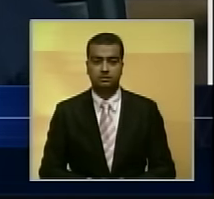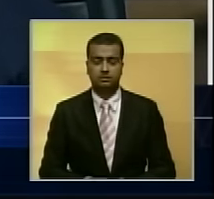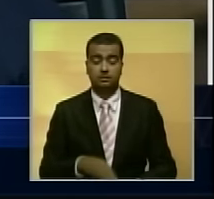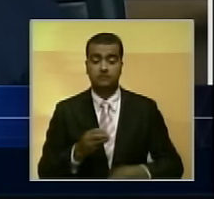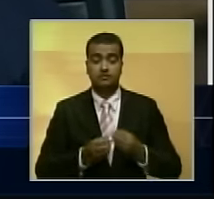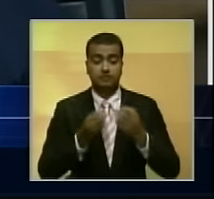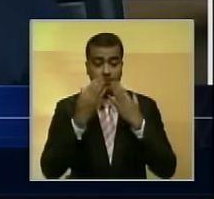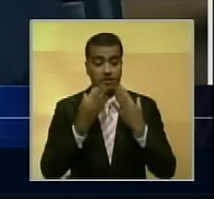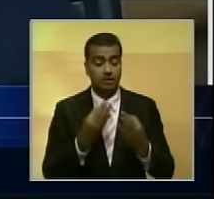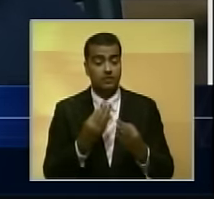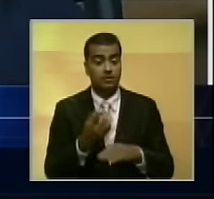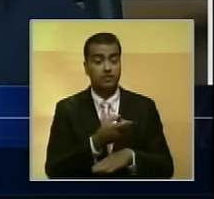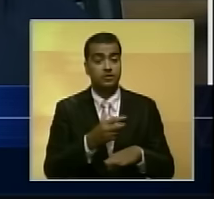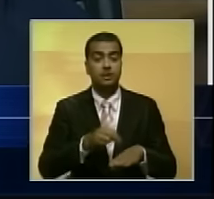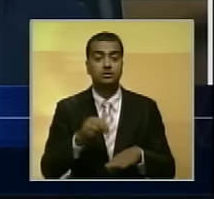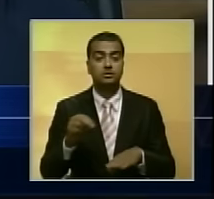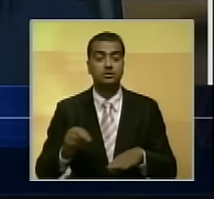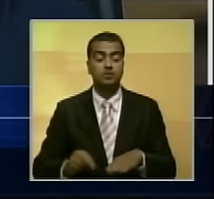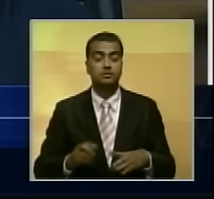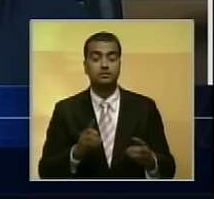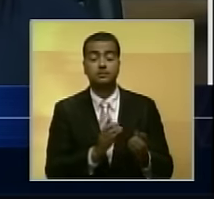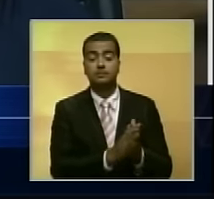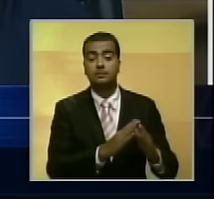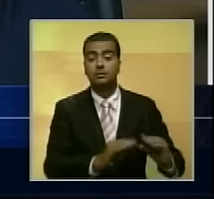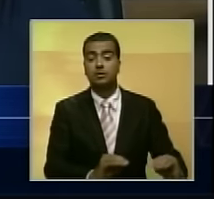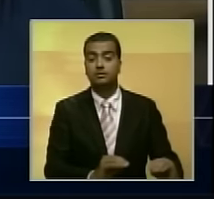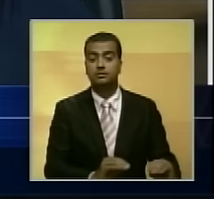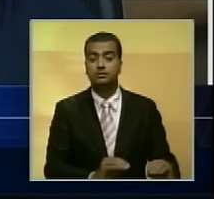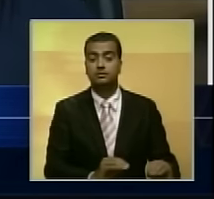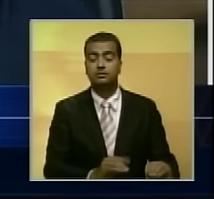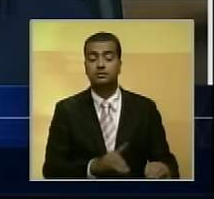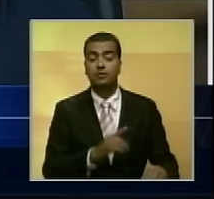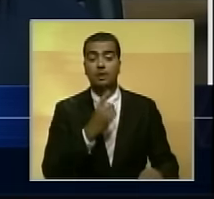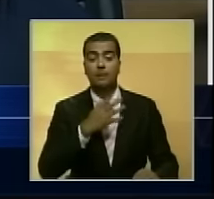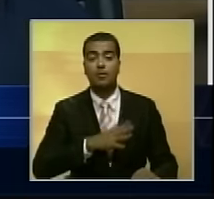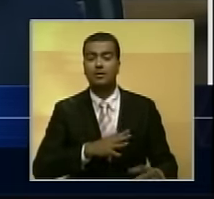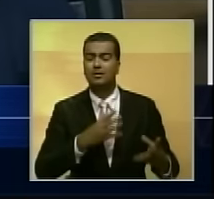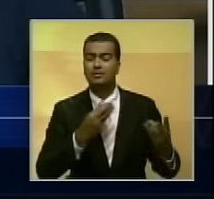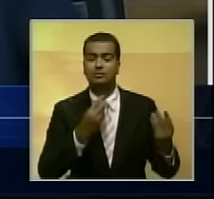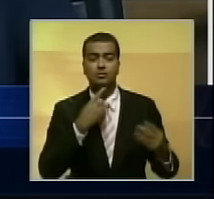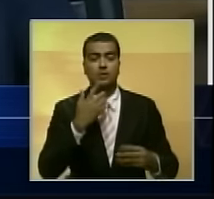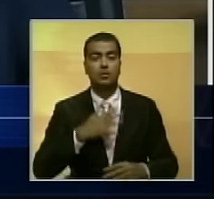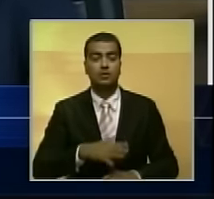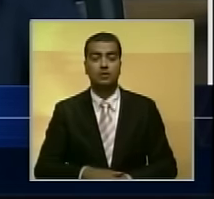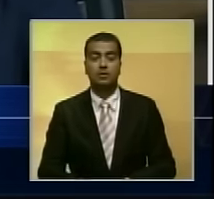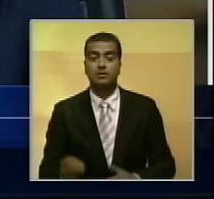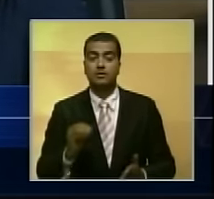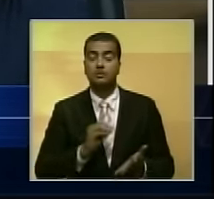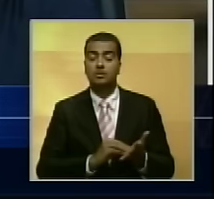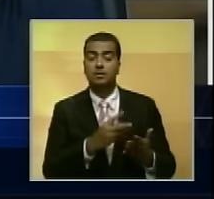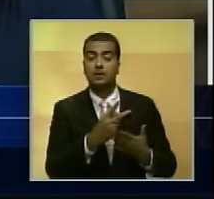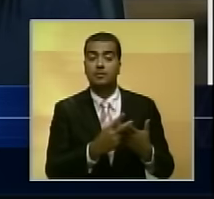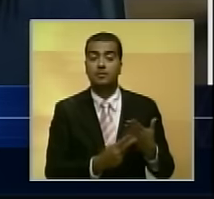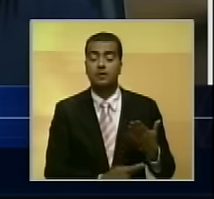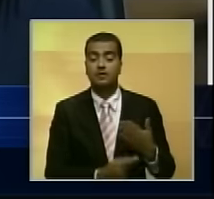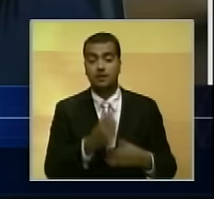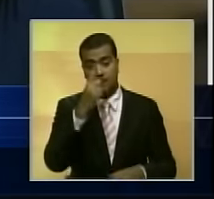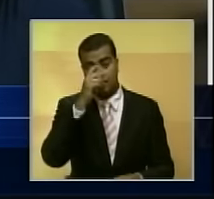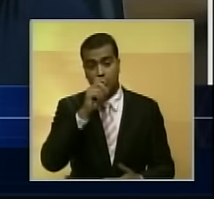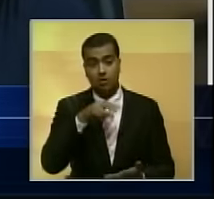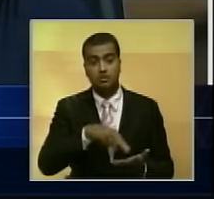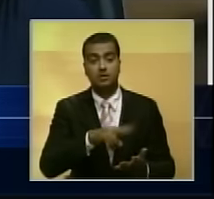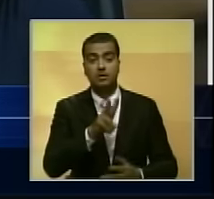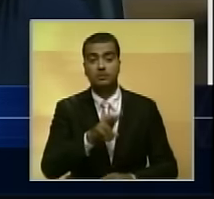preventiva del gobierno nacional desmanteló una masacre. Era la reedición del plan del año